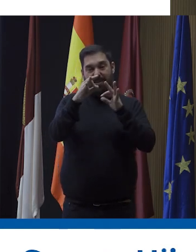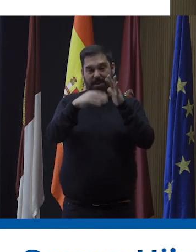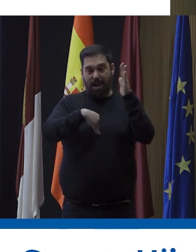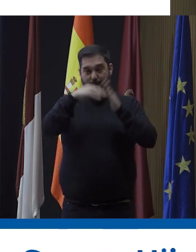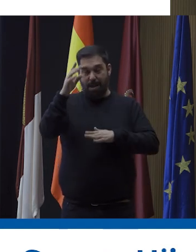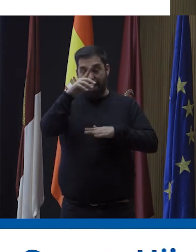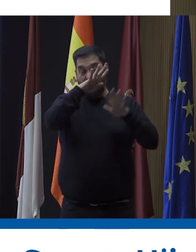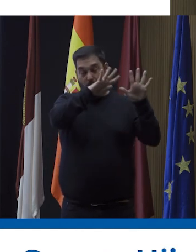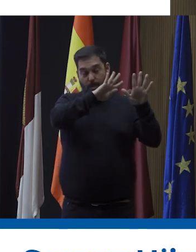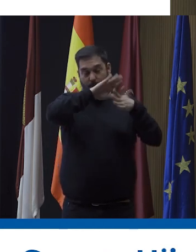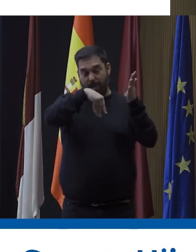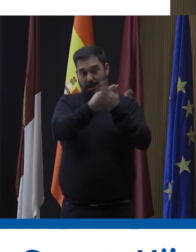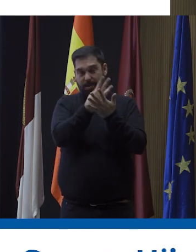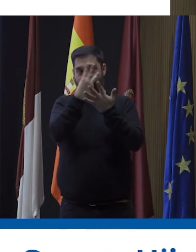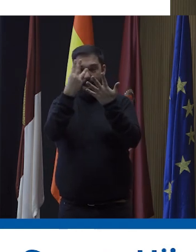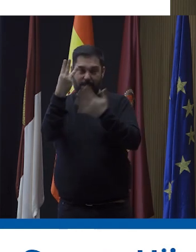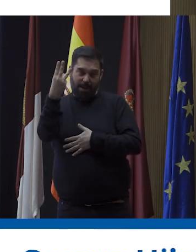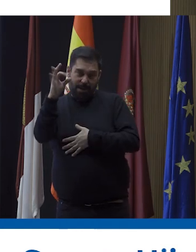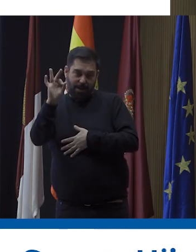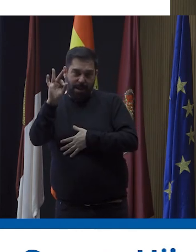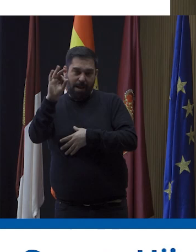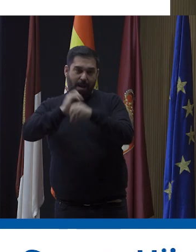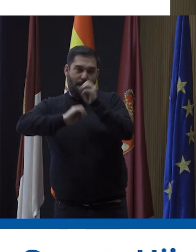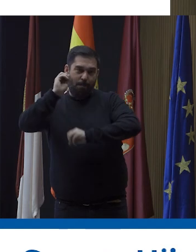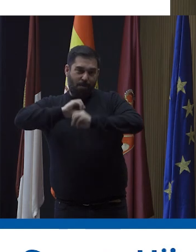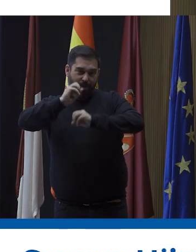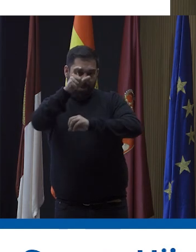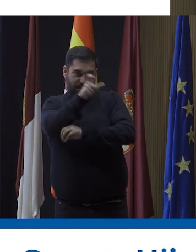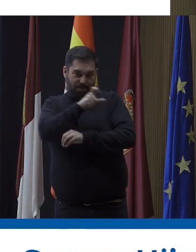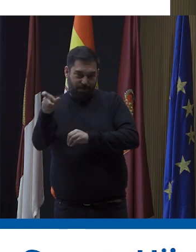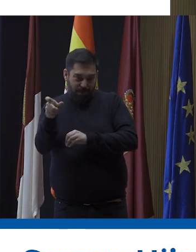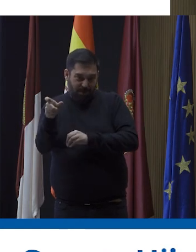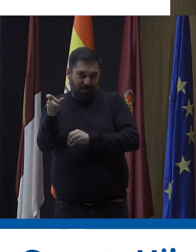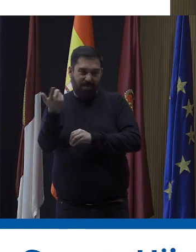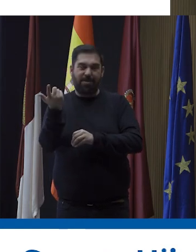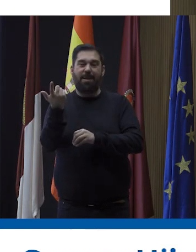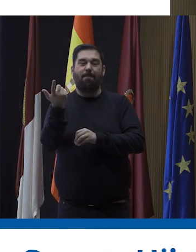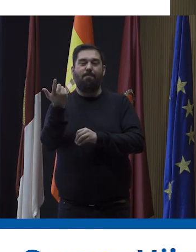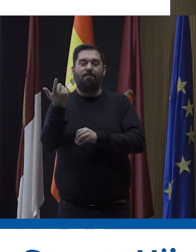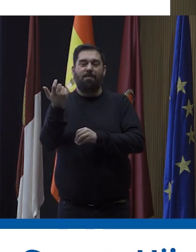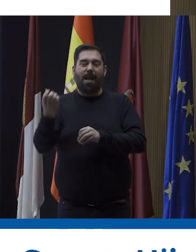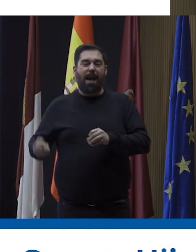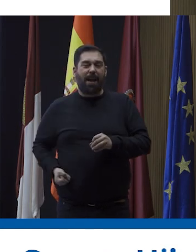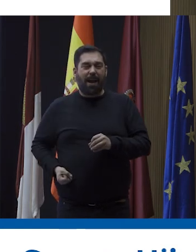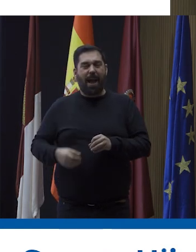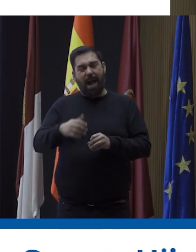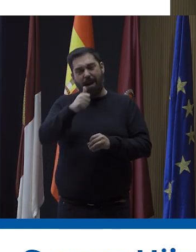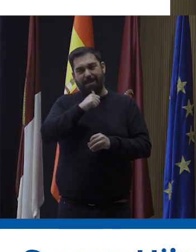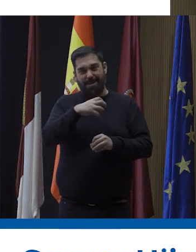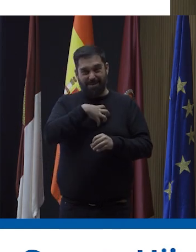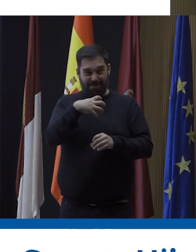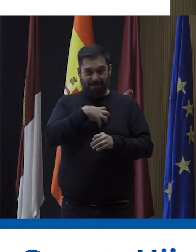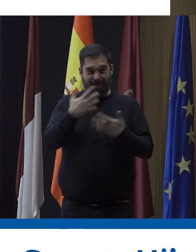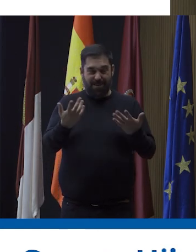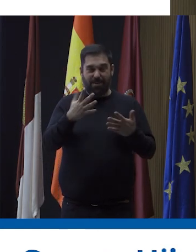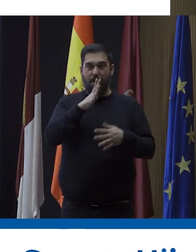al 30% de las personas pueden tener incontinencia fecal y de hecho es uno de los motivos por los